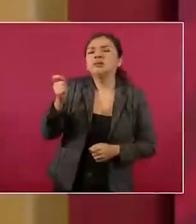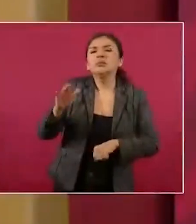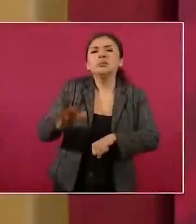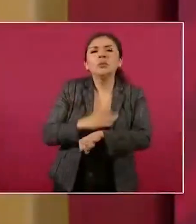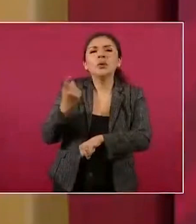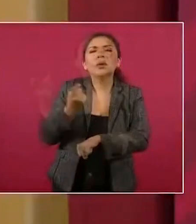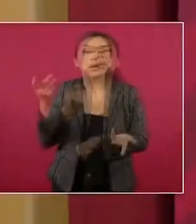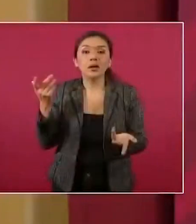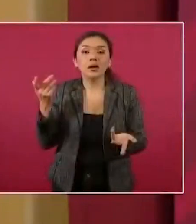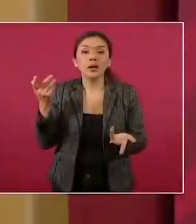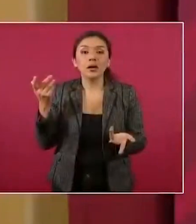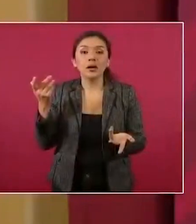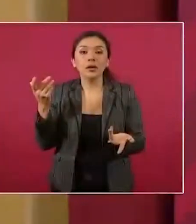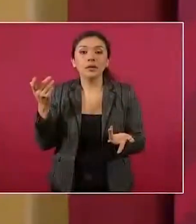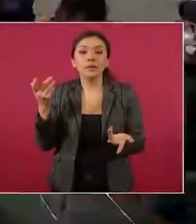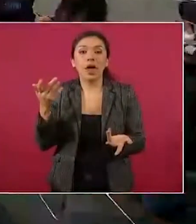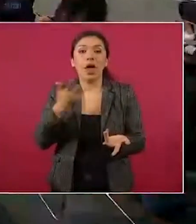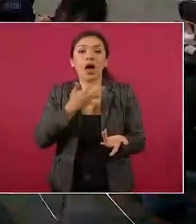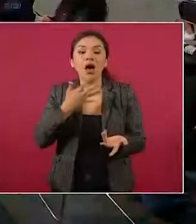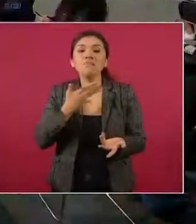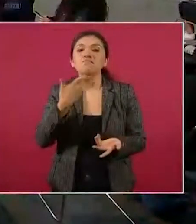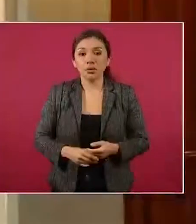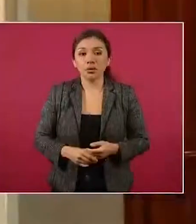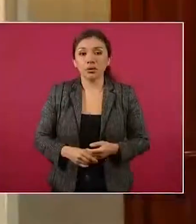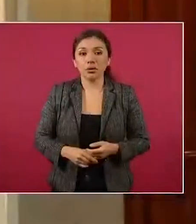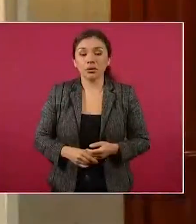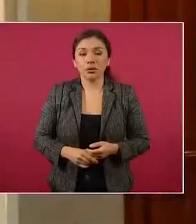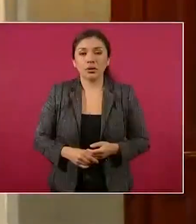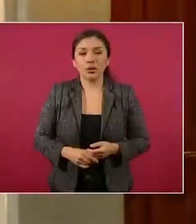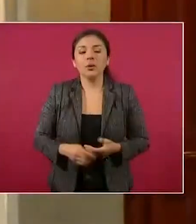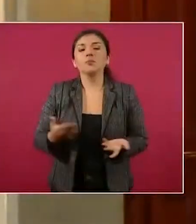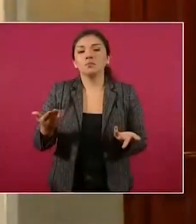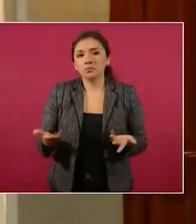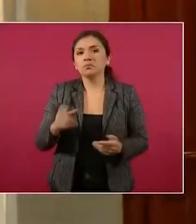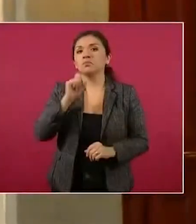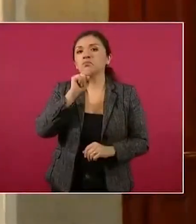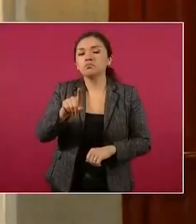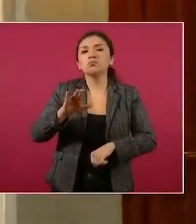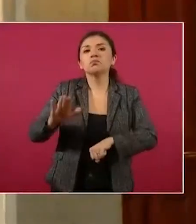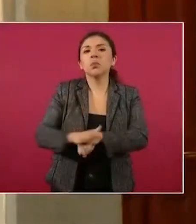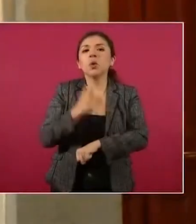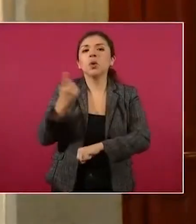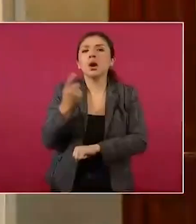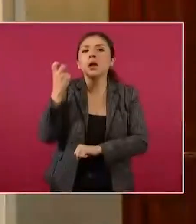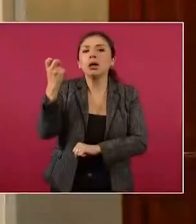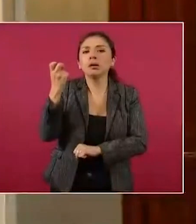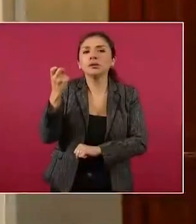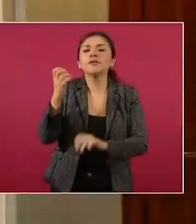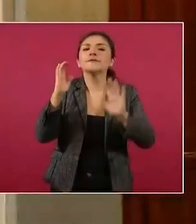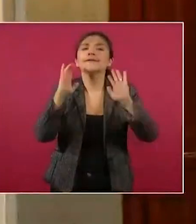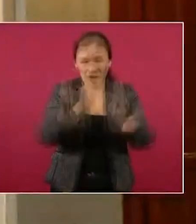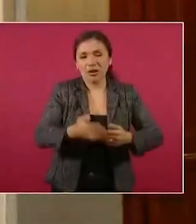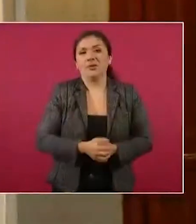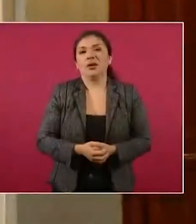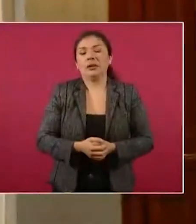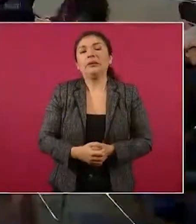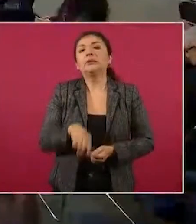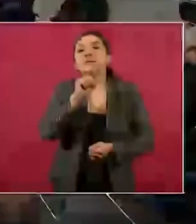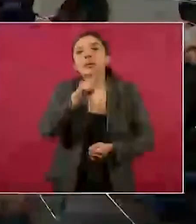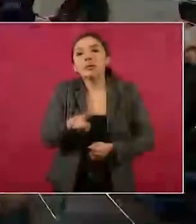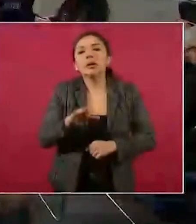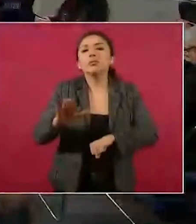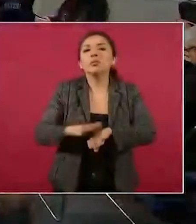que ver con la disciplina fiscal. Se debe a que se volvió a firmar el tratado, a